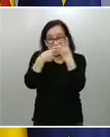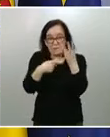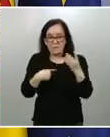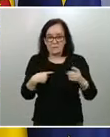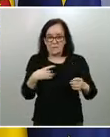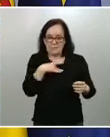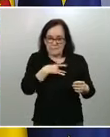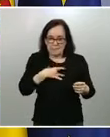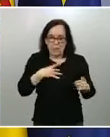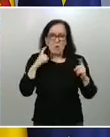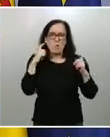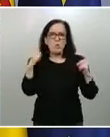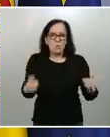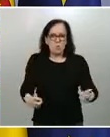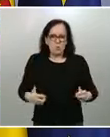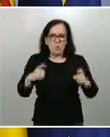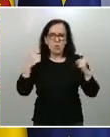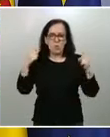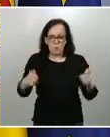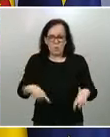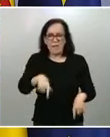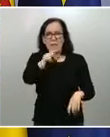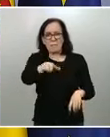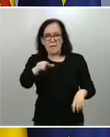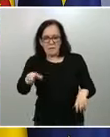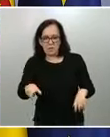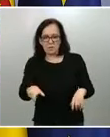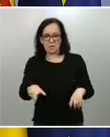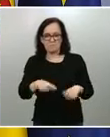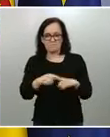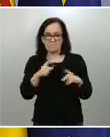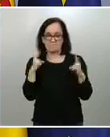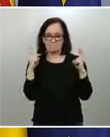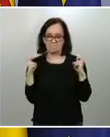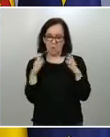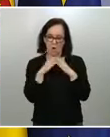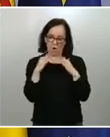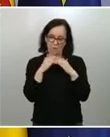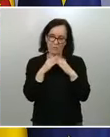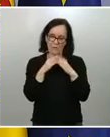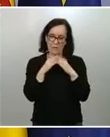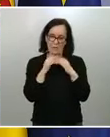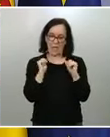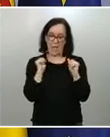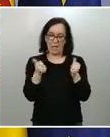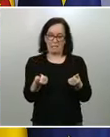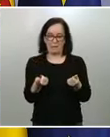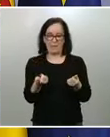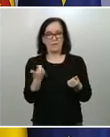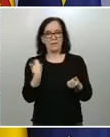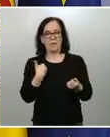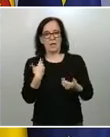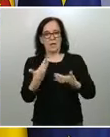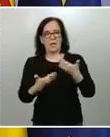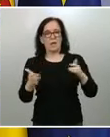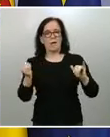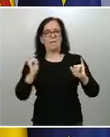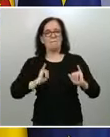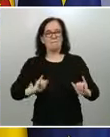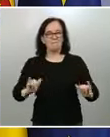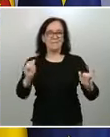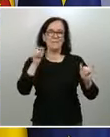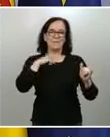de las personas sometidas a un confinamiento ahora que empiezan digamos a disfrutar de estos alivios del paseo del